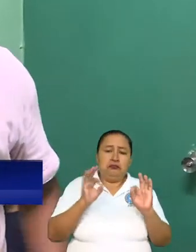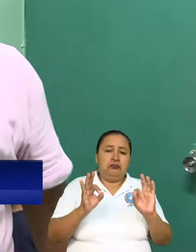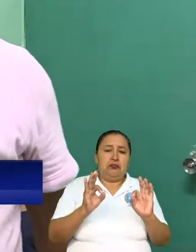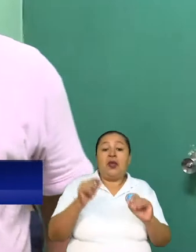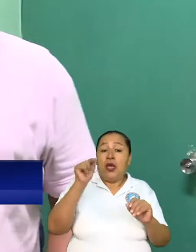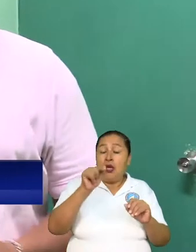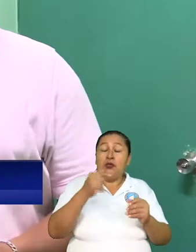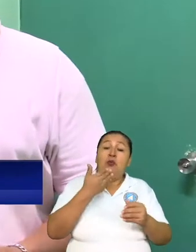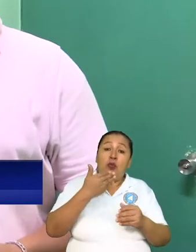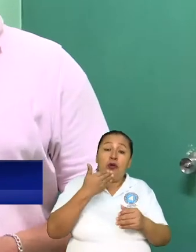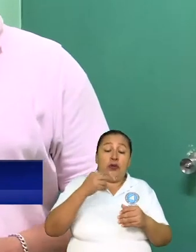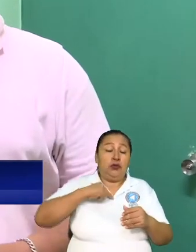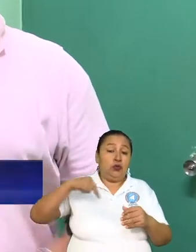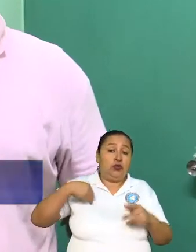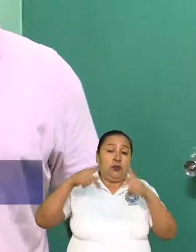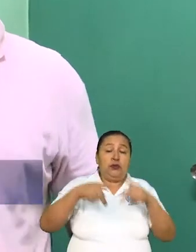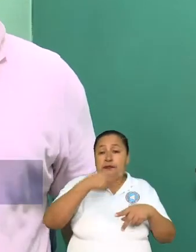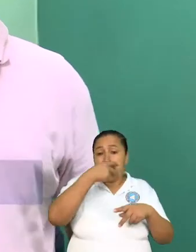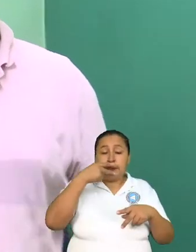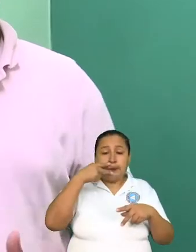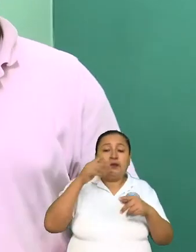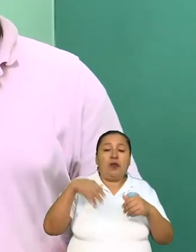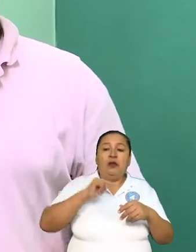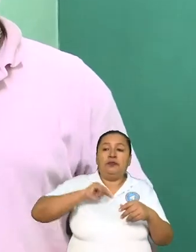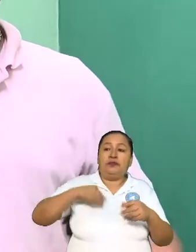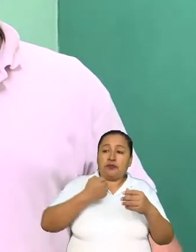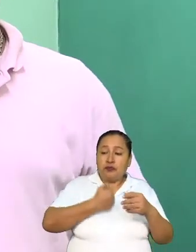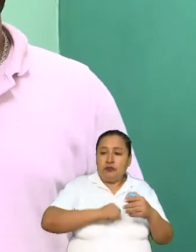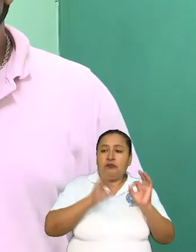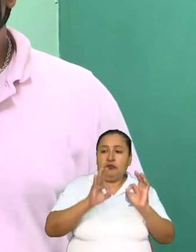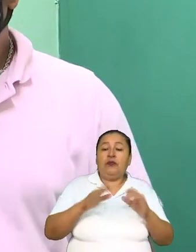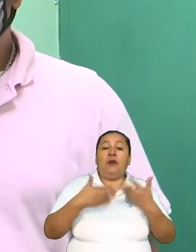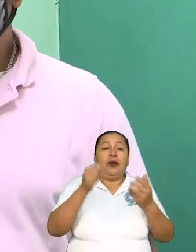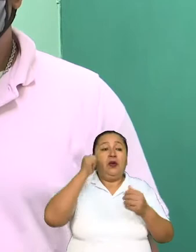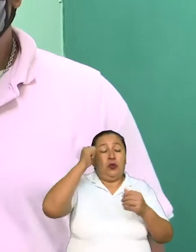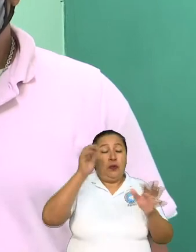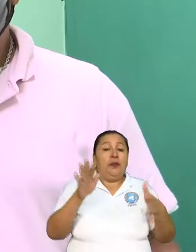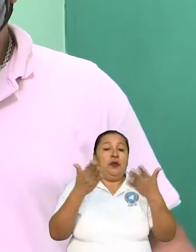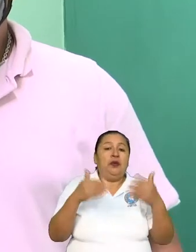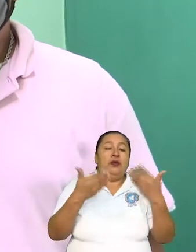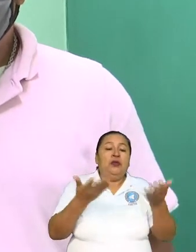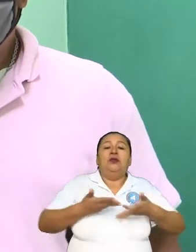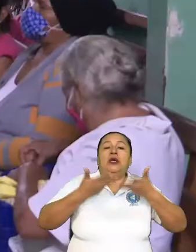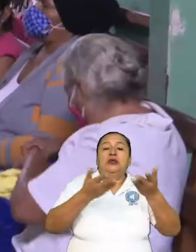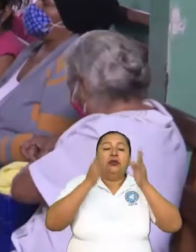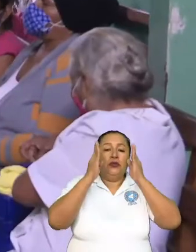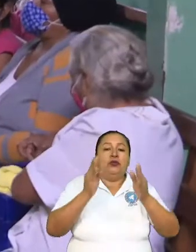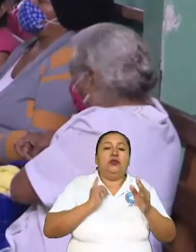es un beneficio para nosotros, para los padres y para nuestros hijos y para los adultos mayores que le están dando ese